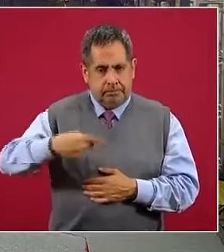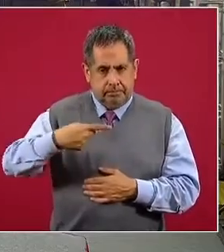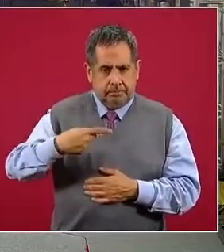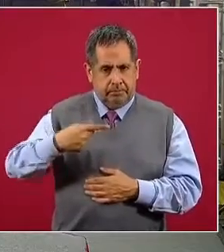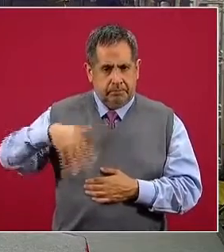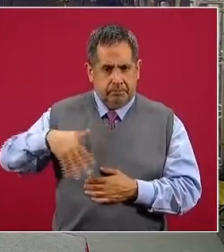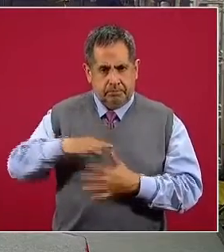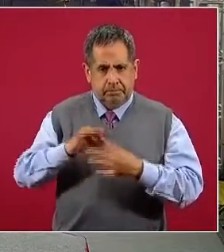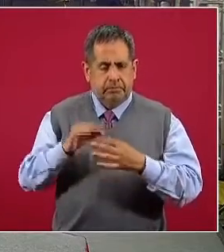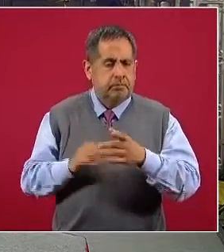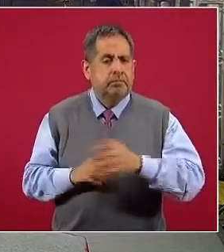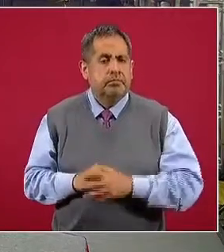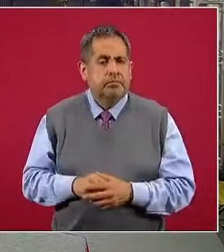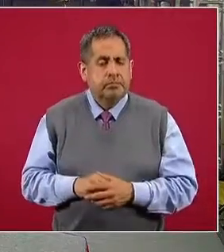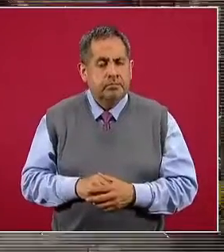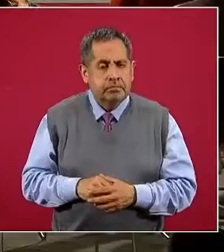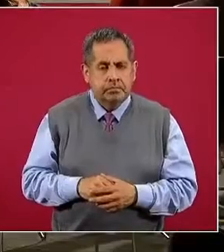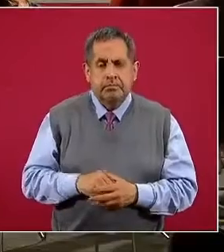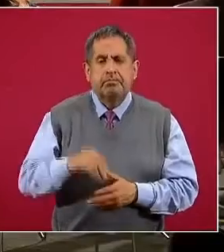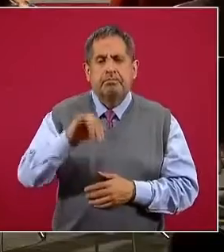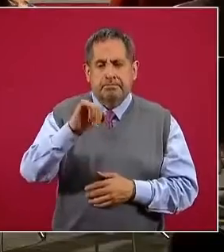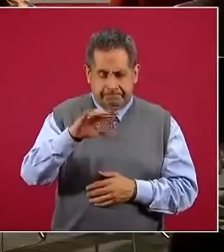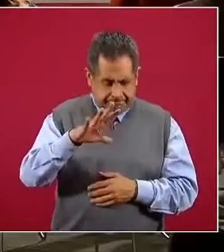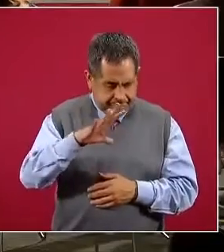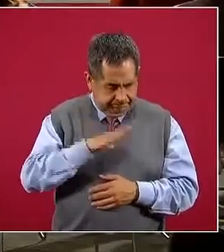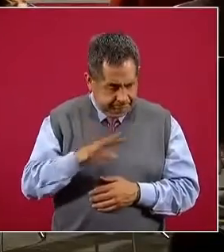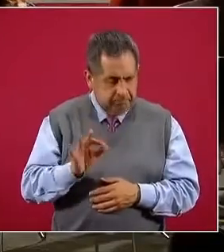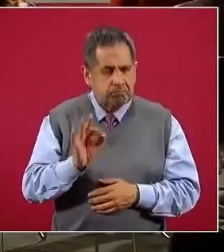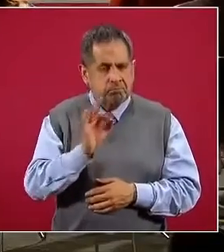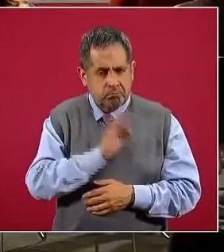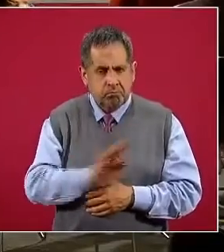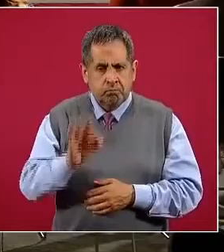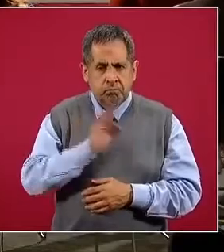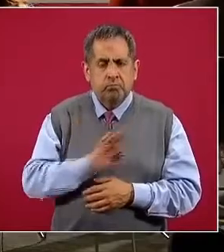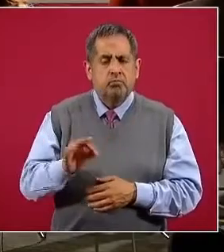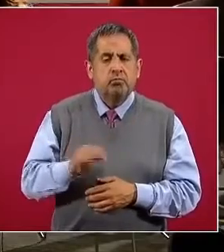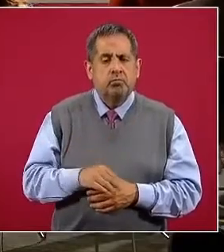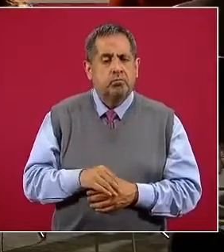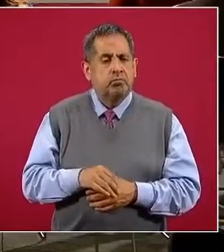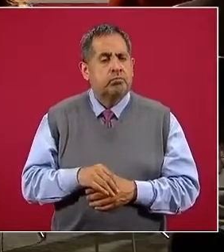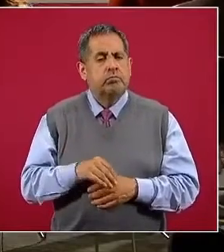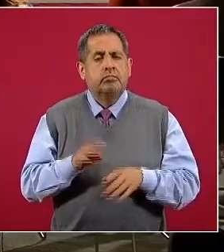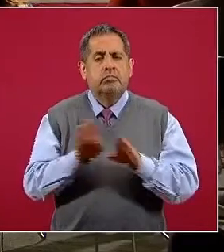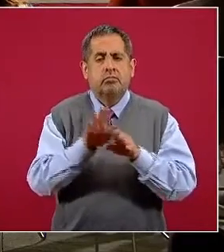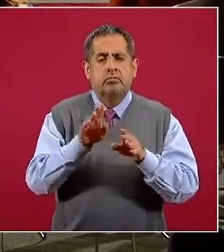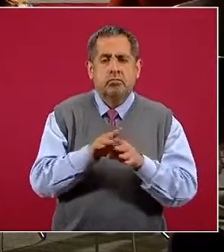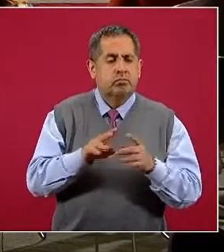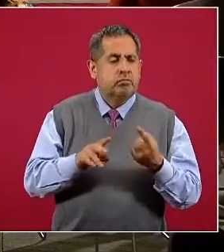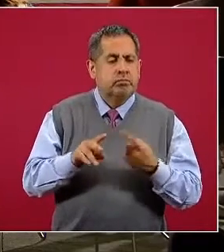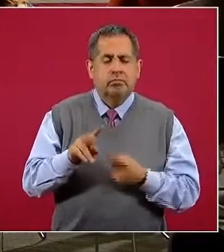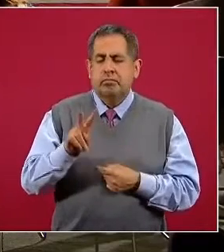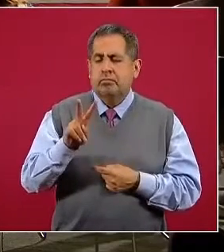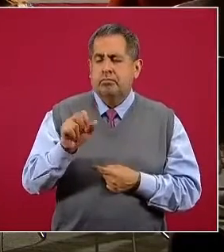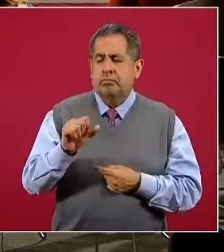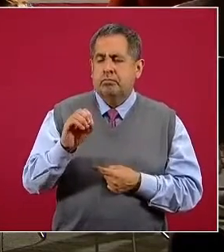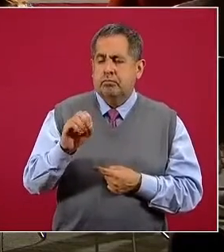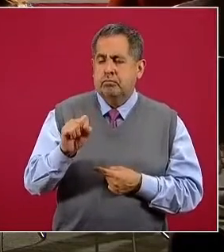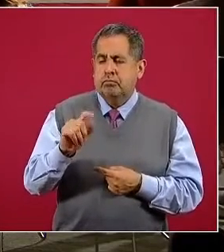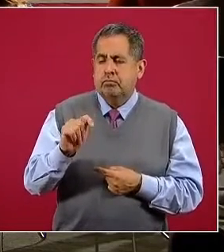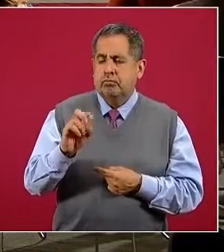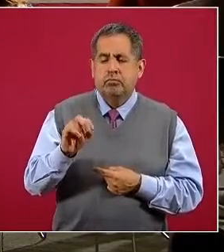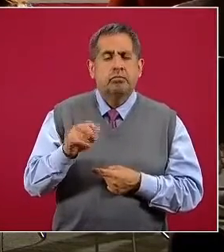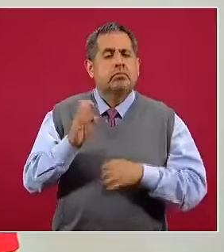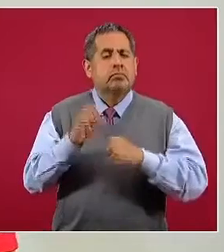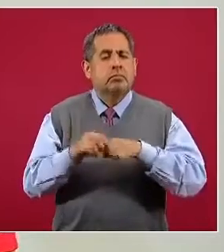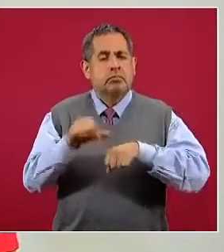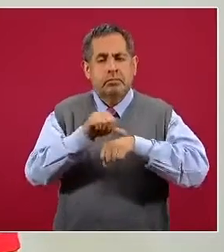nos hizo, sí existe la recanalización, se llama vasovasostomía. Sin